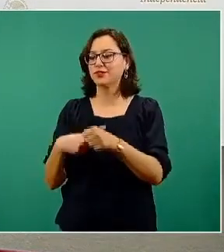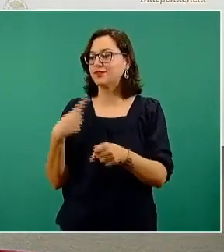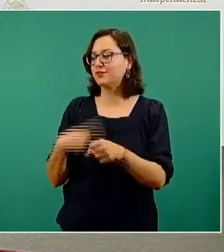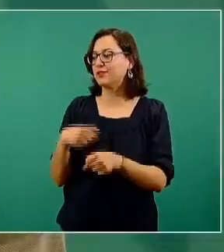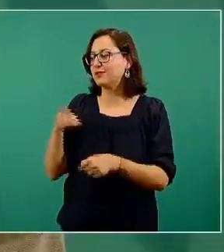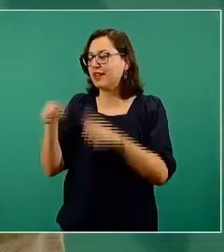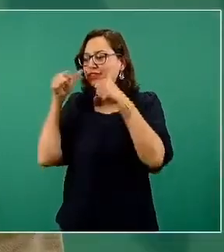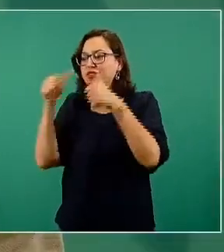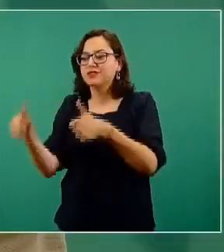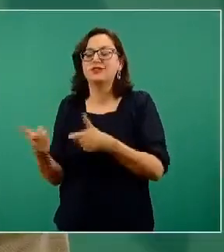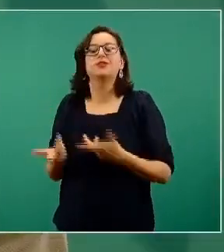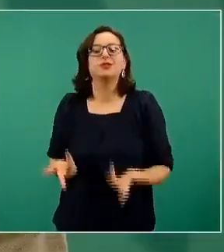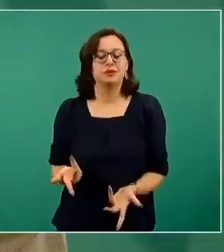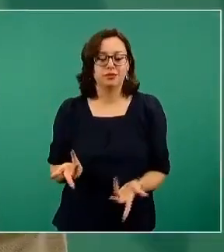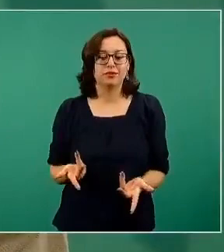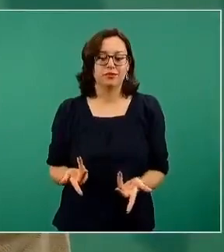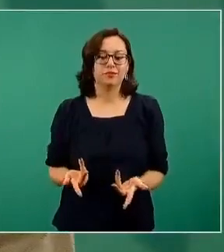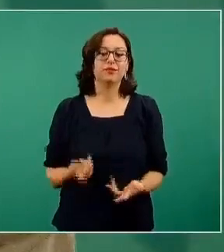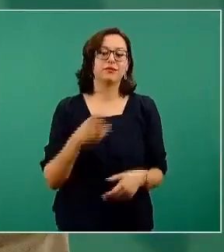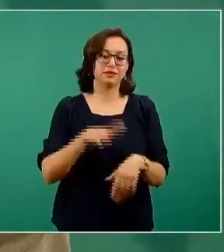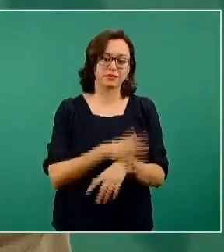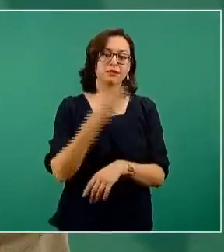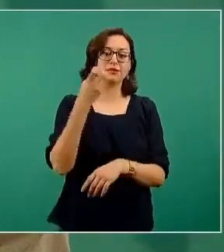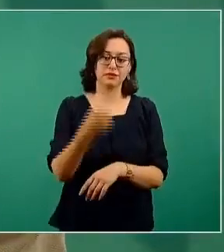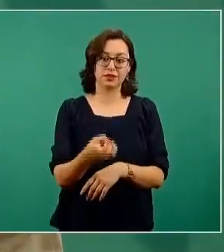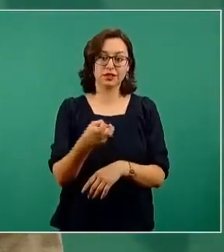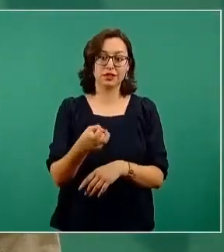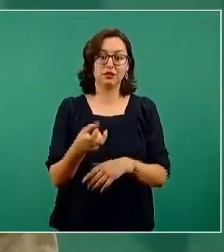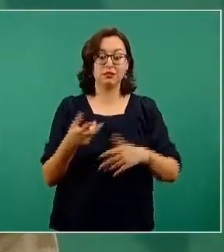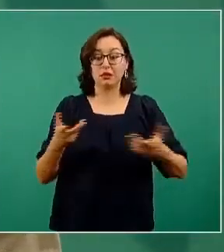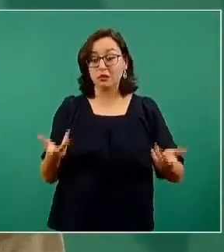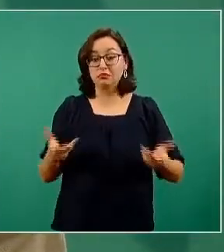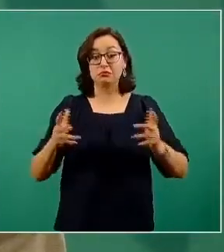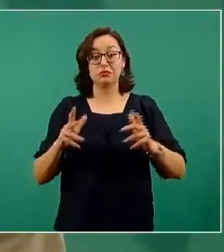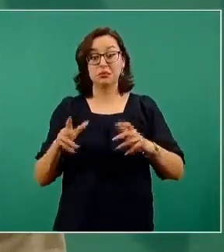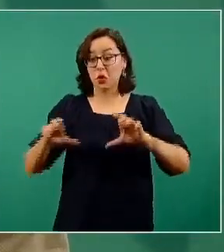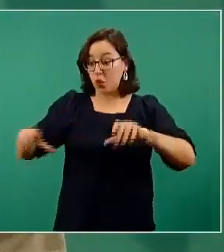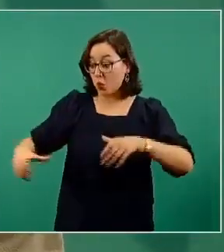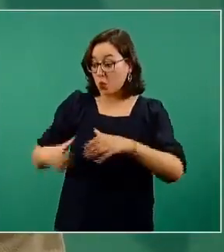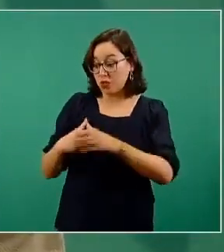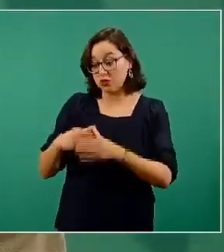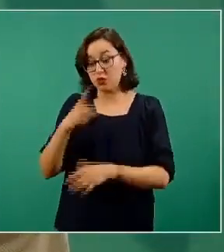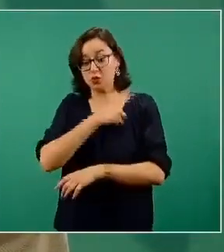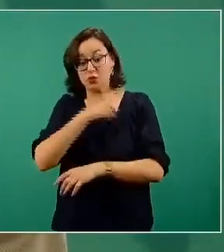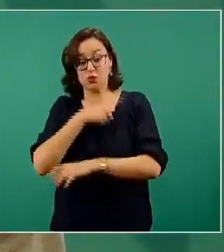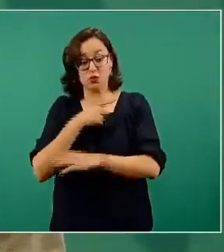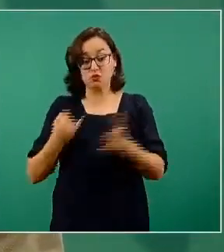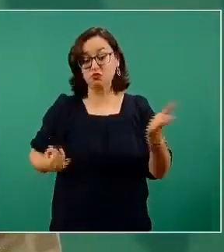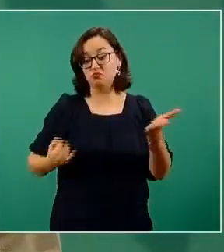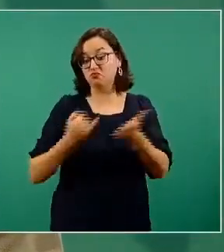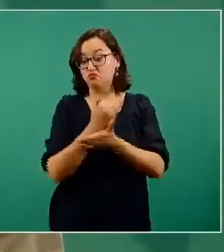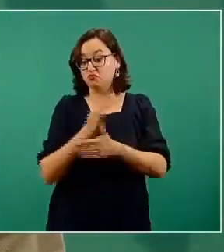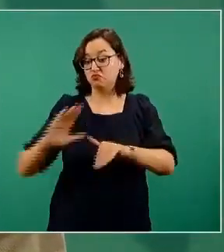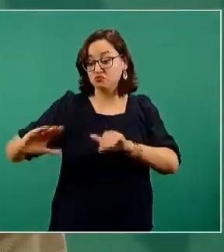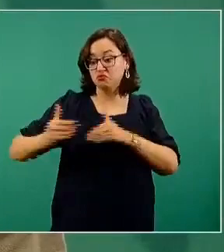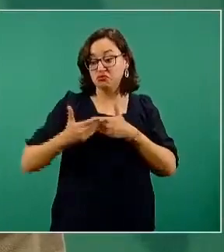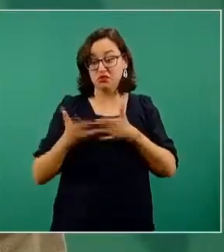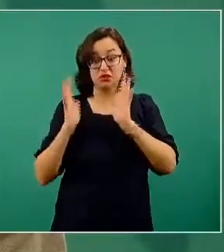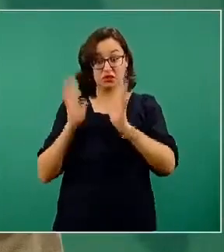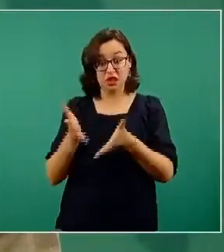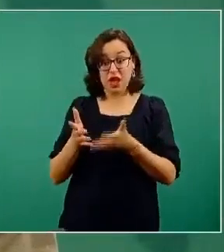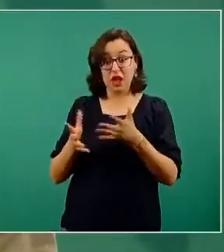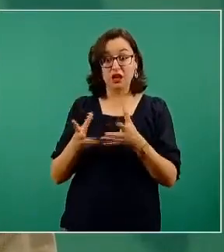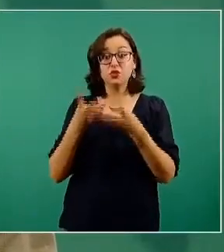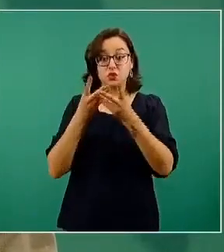de respuesta, ¿no? Entonces, por eso no todo se resuelve con la acción comunitaria o la decisión comunitaria para el control, y